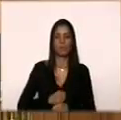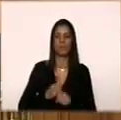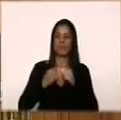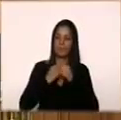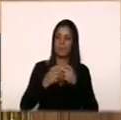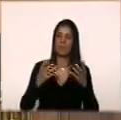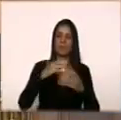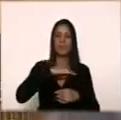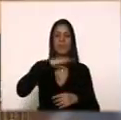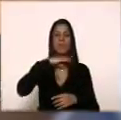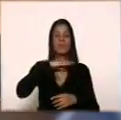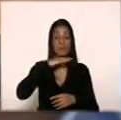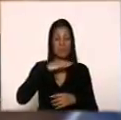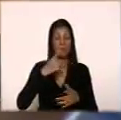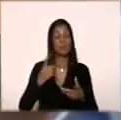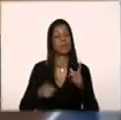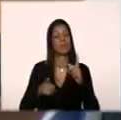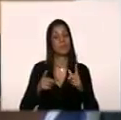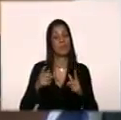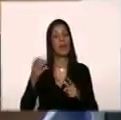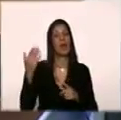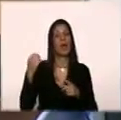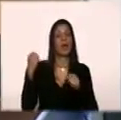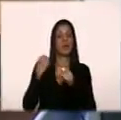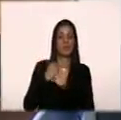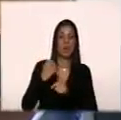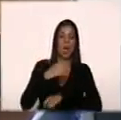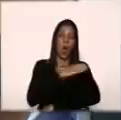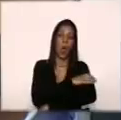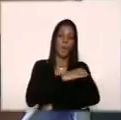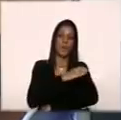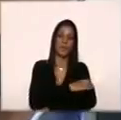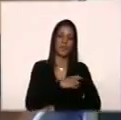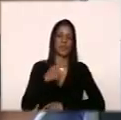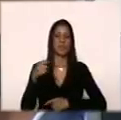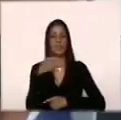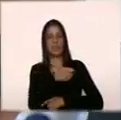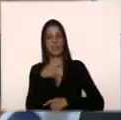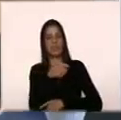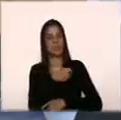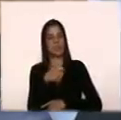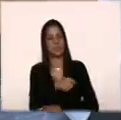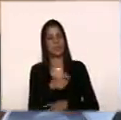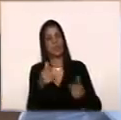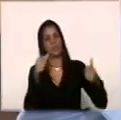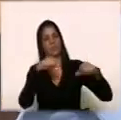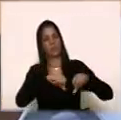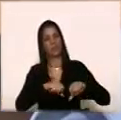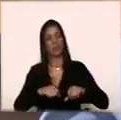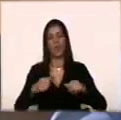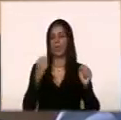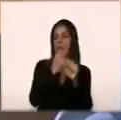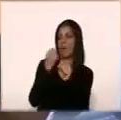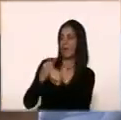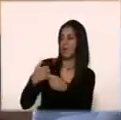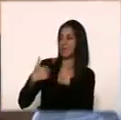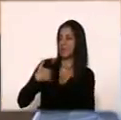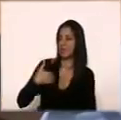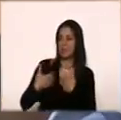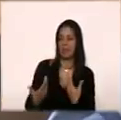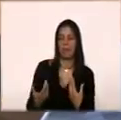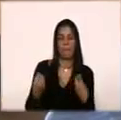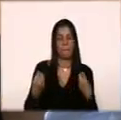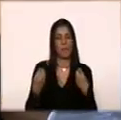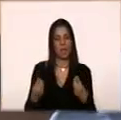en más de una medida han venido atacando sistemáticamente los que le hacen la guerra económica al pueblo venezolano para